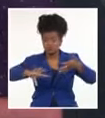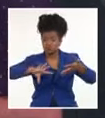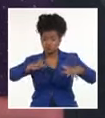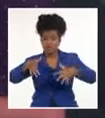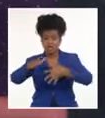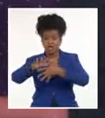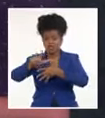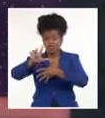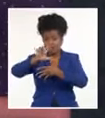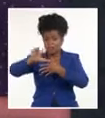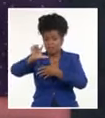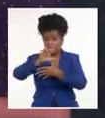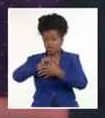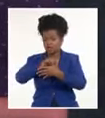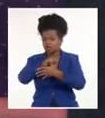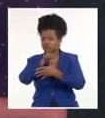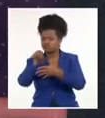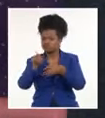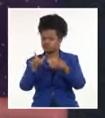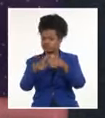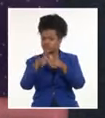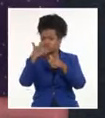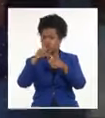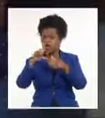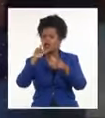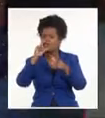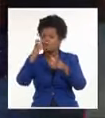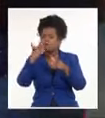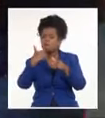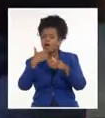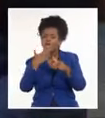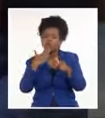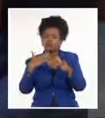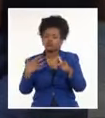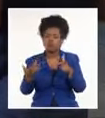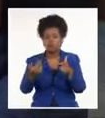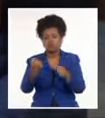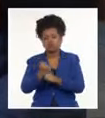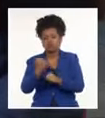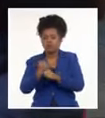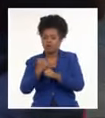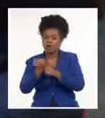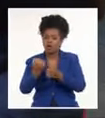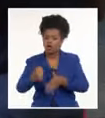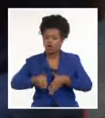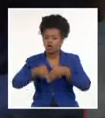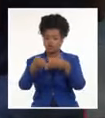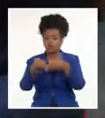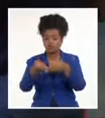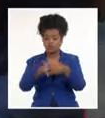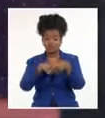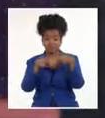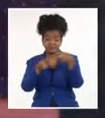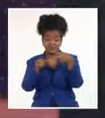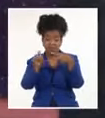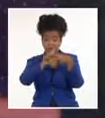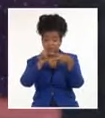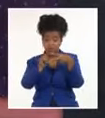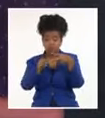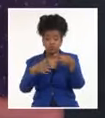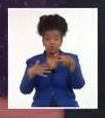capacidad tiene el ALBA para ser alternativa de la OEA? Y la segunda pregunta, como medio